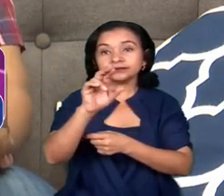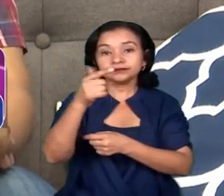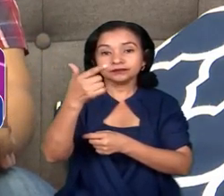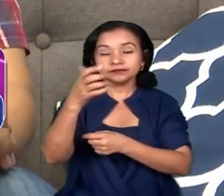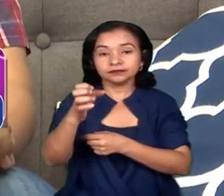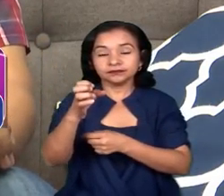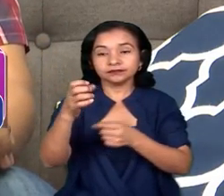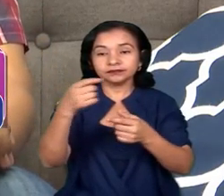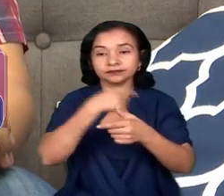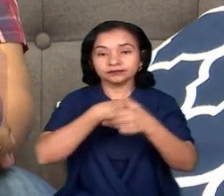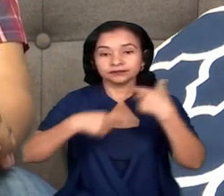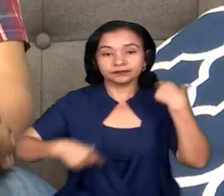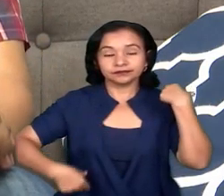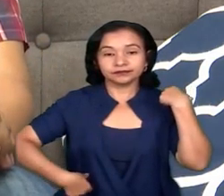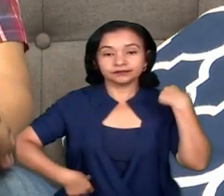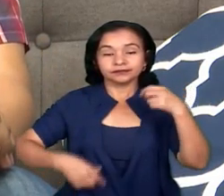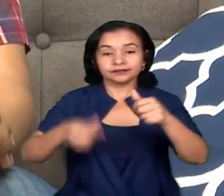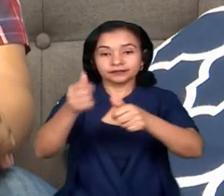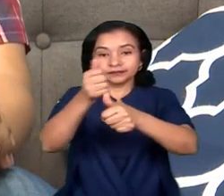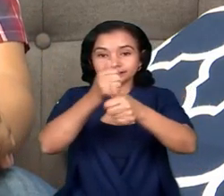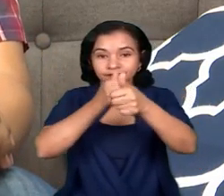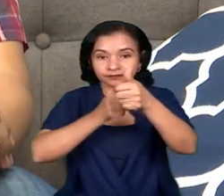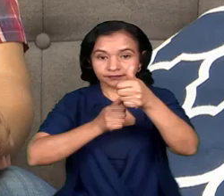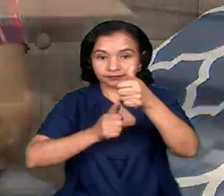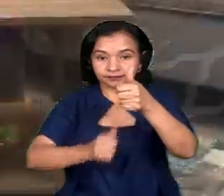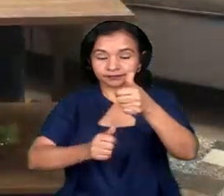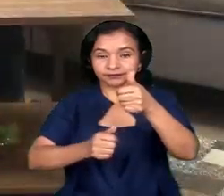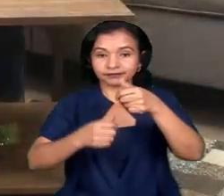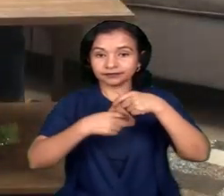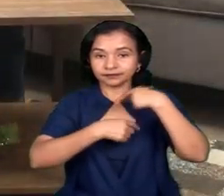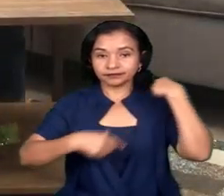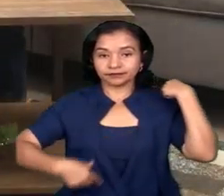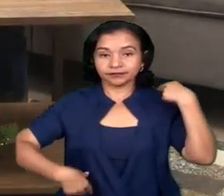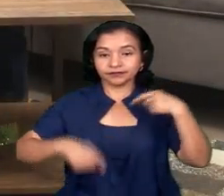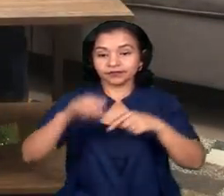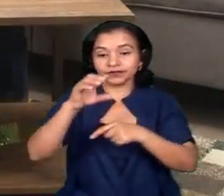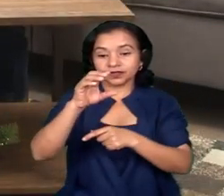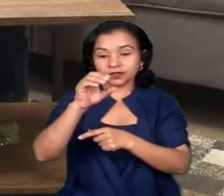Comerciantes de Mercados de Nicaragua y vicepresidente de CONIMIPYME.